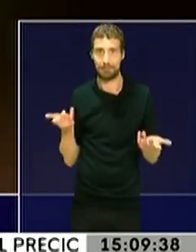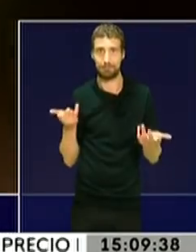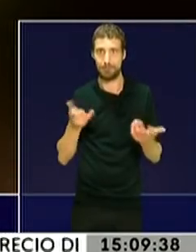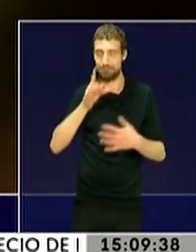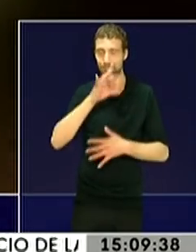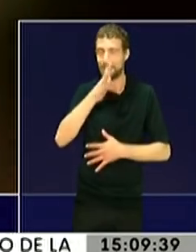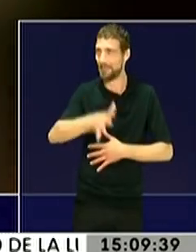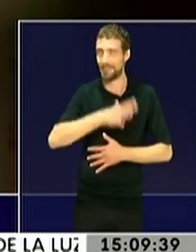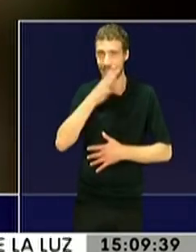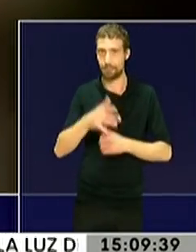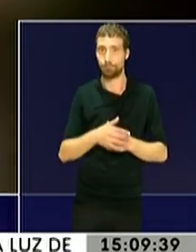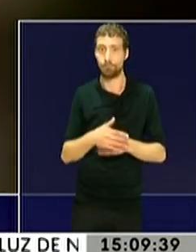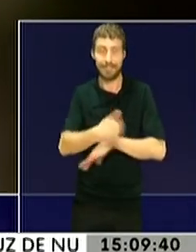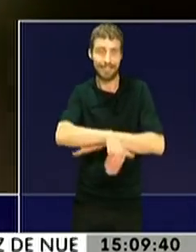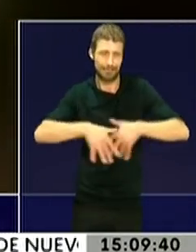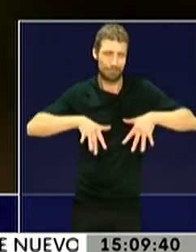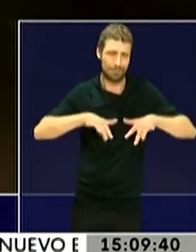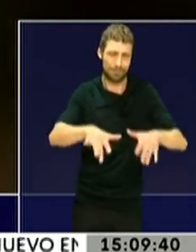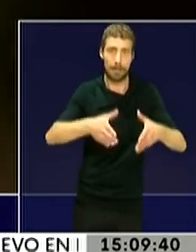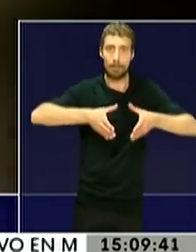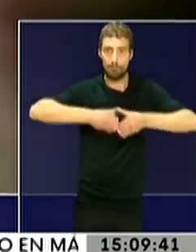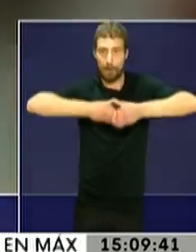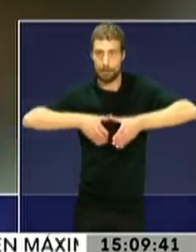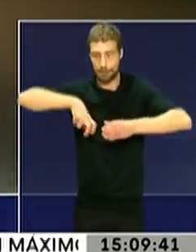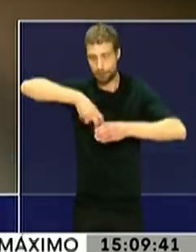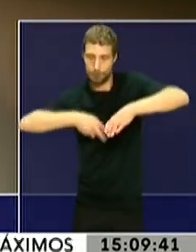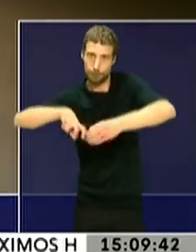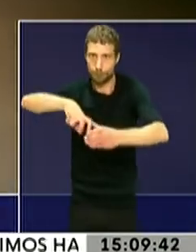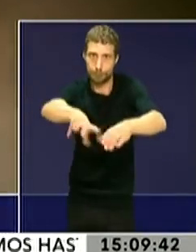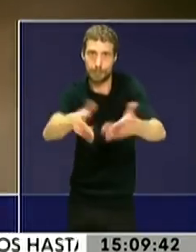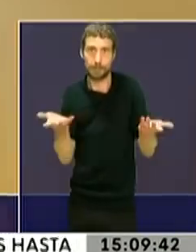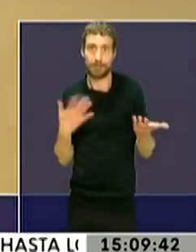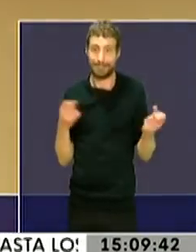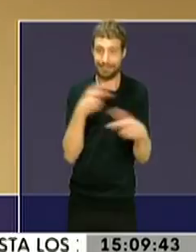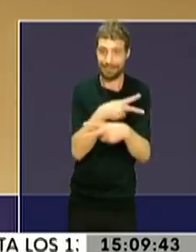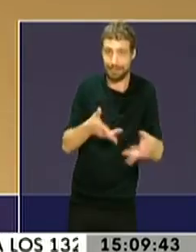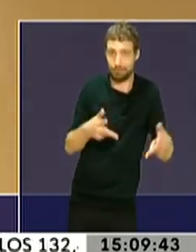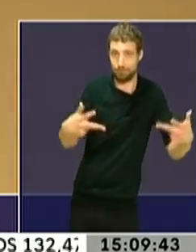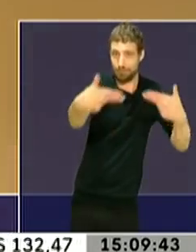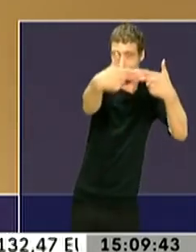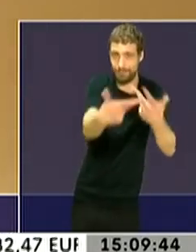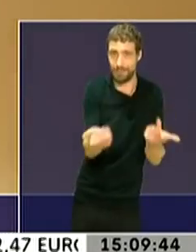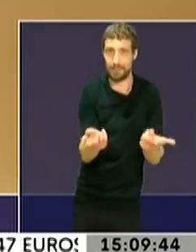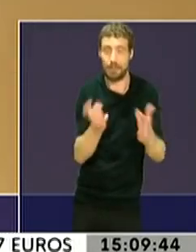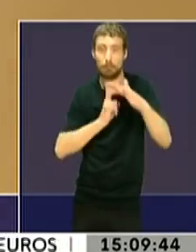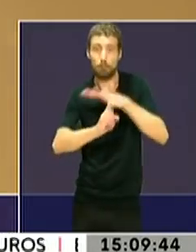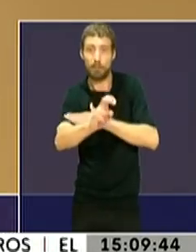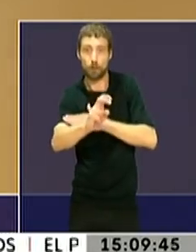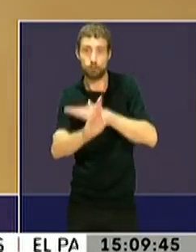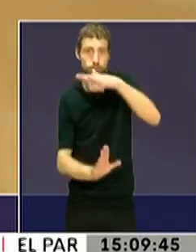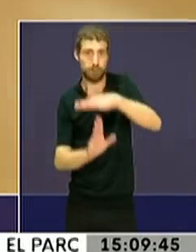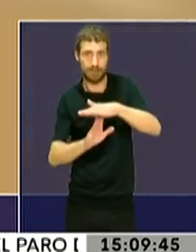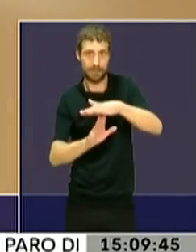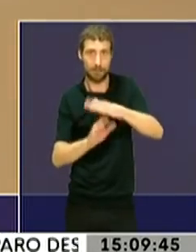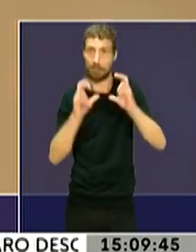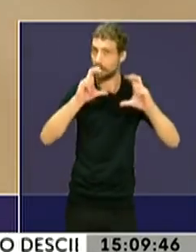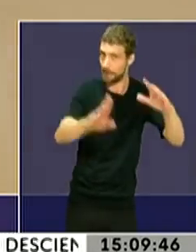Calles inundadas, balsas de agua, carreteras cortadas, interrupciones en algunas líneas de metro y cercanías y también